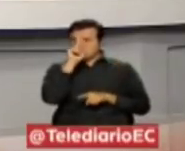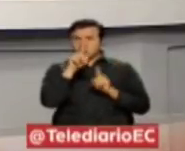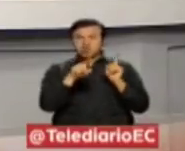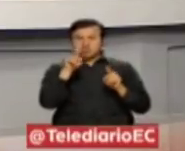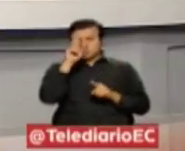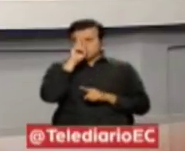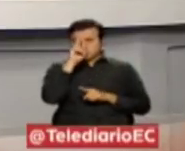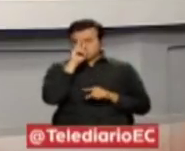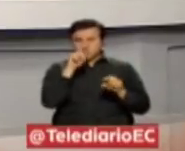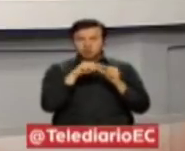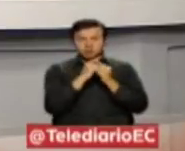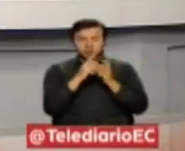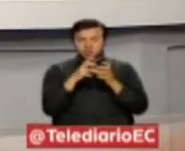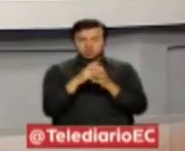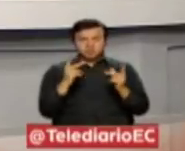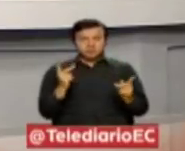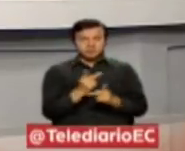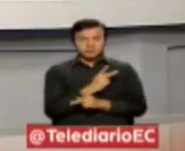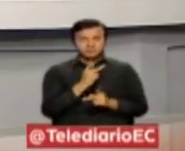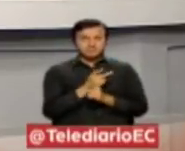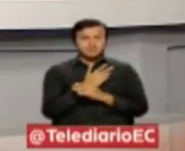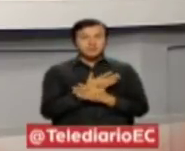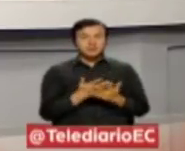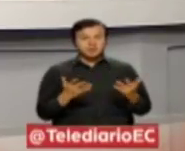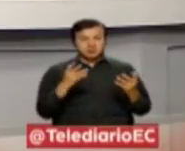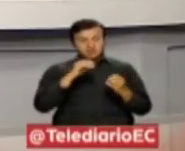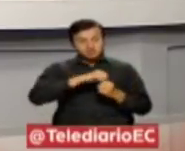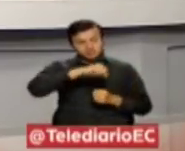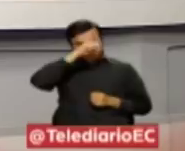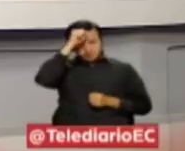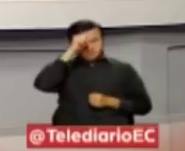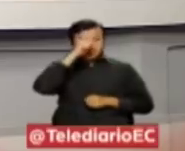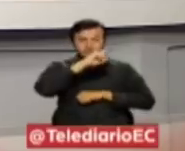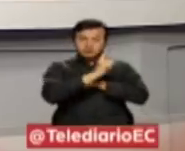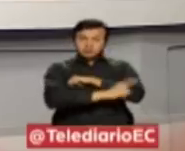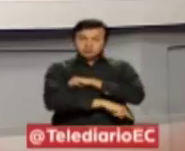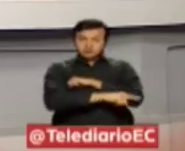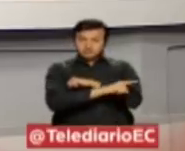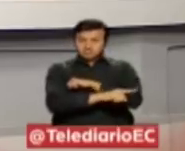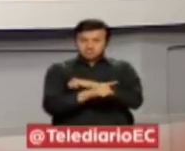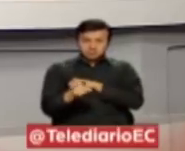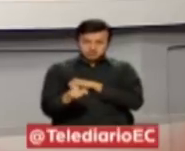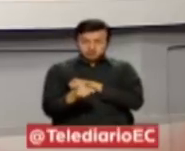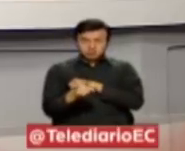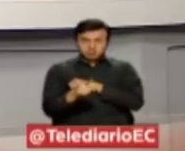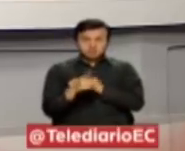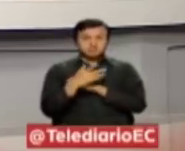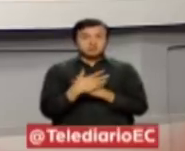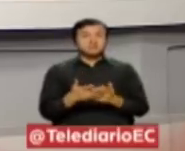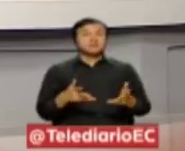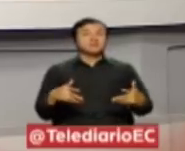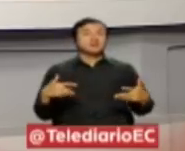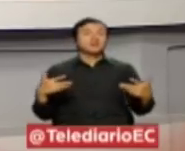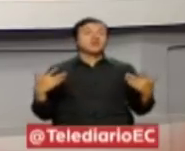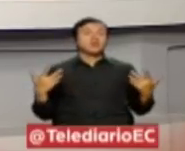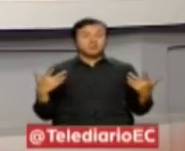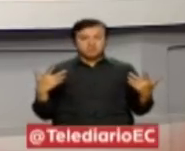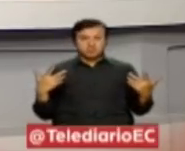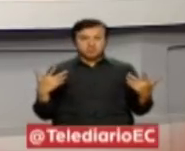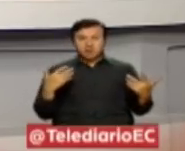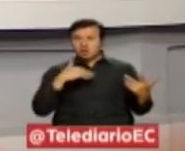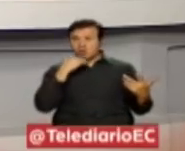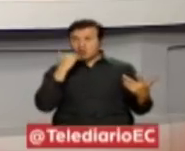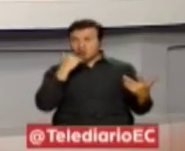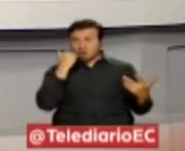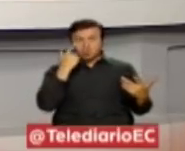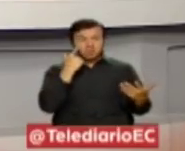de una cadena de complicidades que tienen que ser develadas y tienen que ser sancionadas. Y ahí no hay de por medio, entiendo, ningún